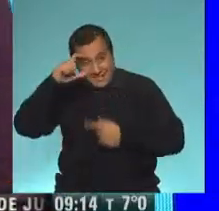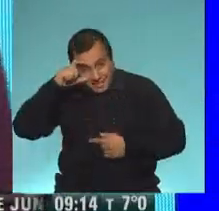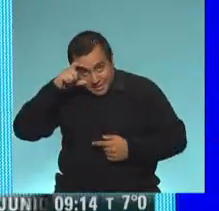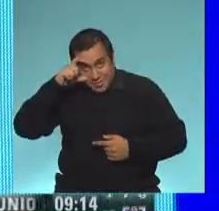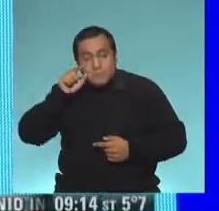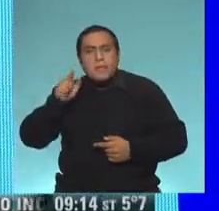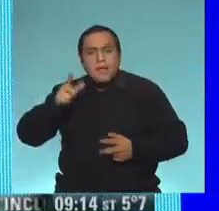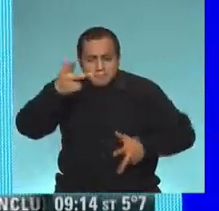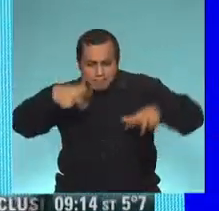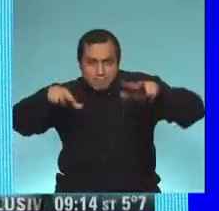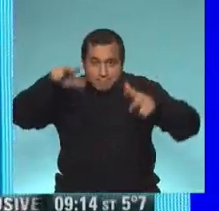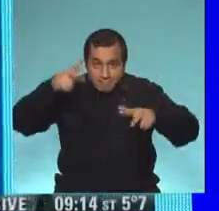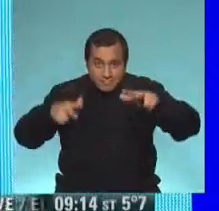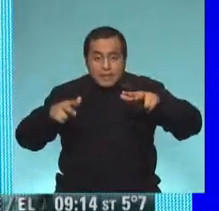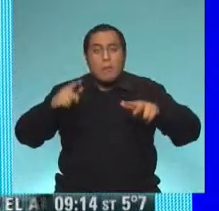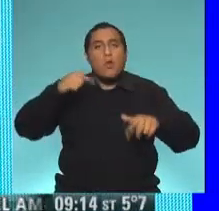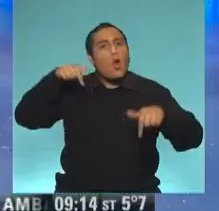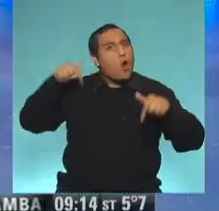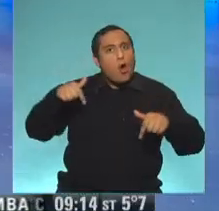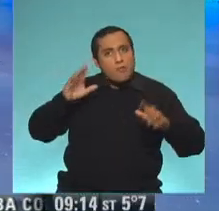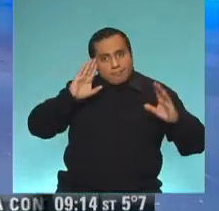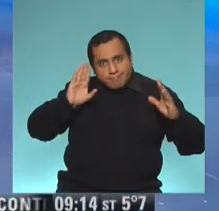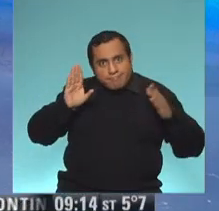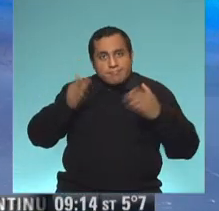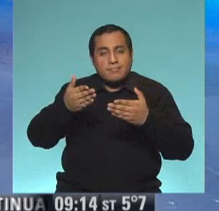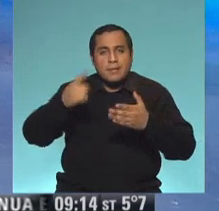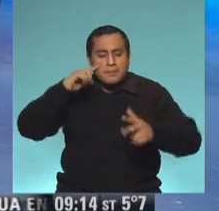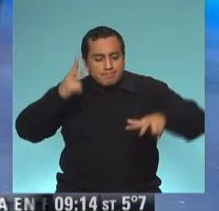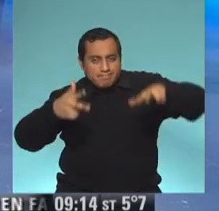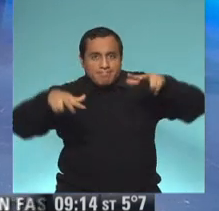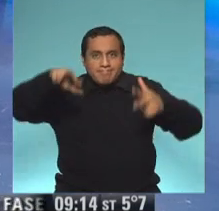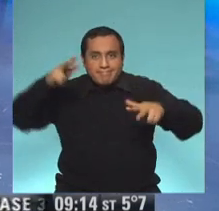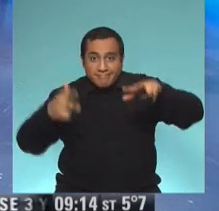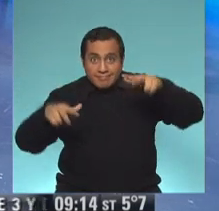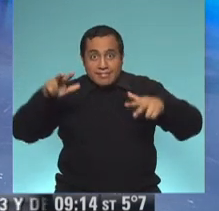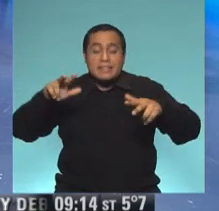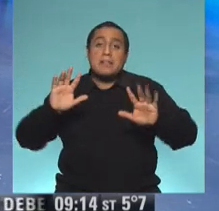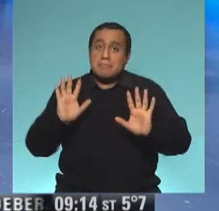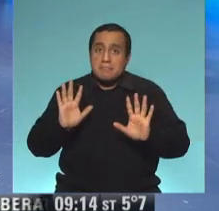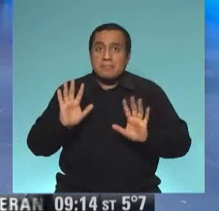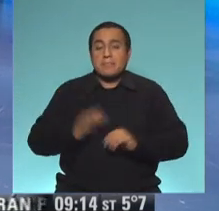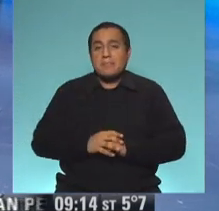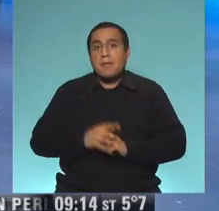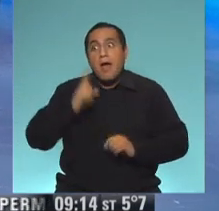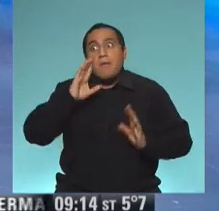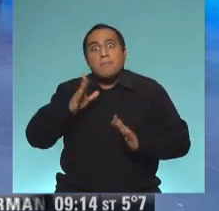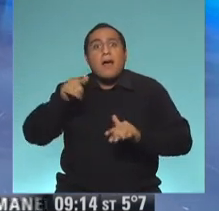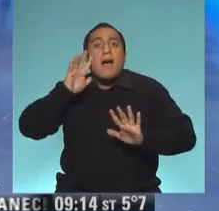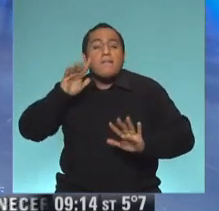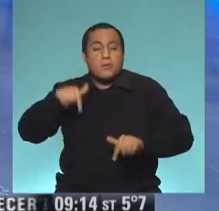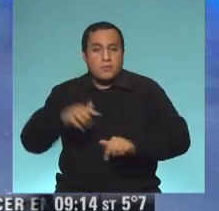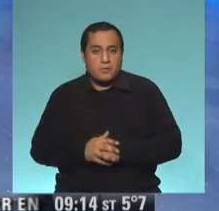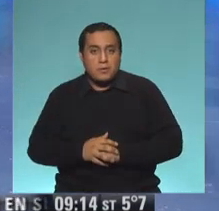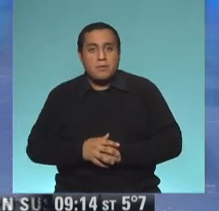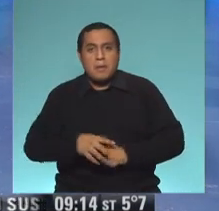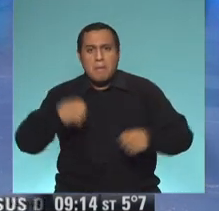programa dedicado a los títeres. Abrimos las puertas del maravilloso mundo de los títeres. Mundo de los títeres. Ah. Muy bien. ¿Estás así